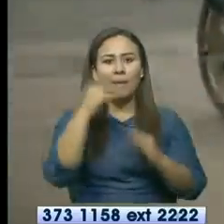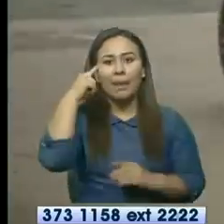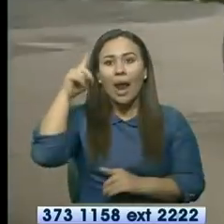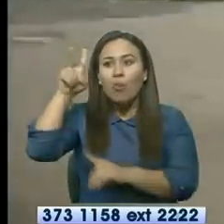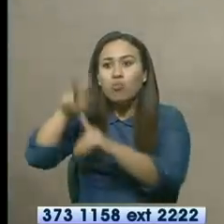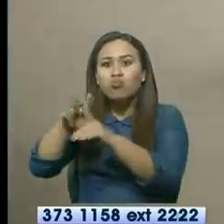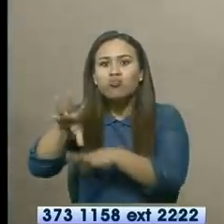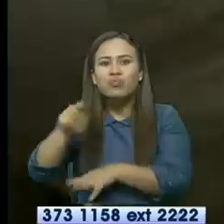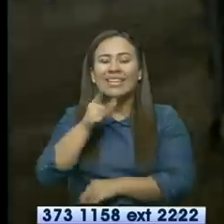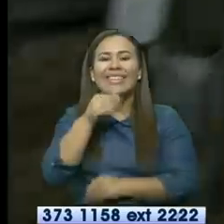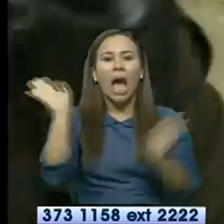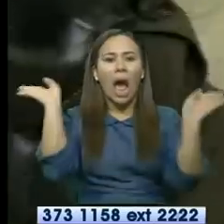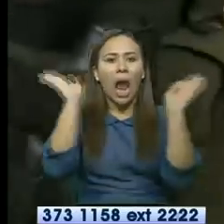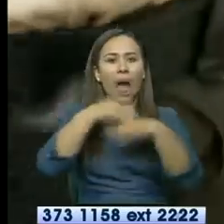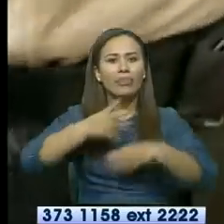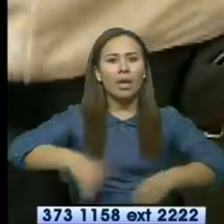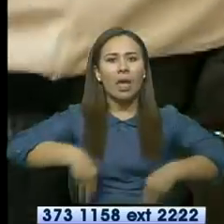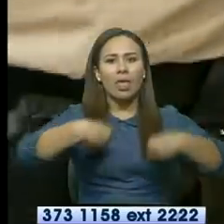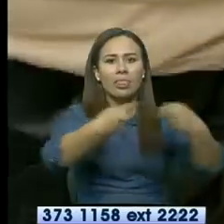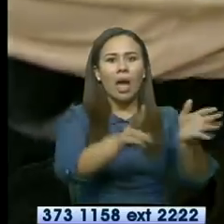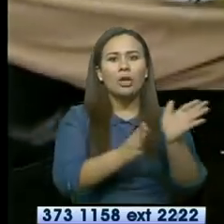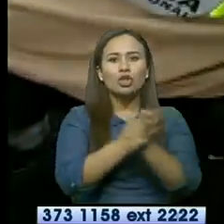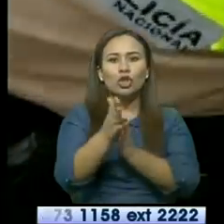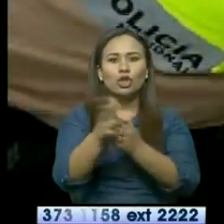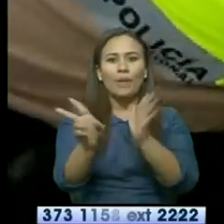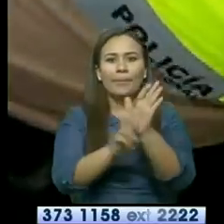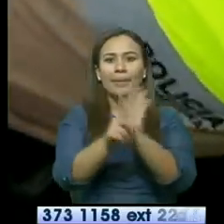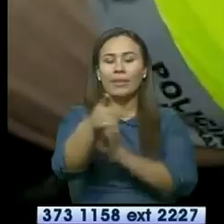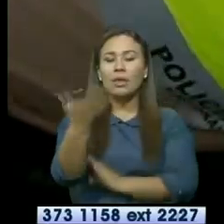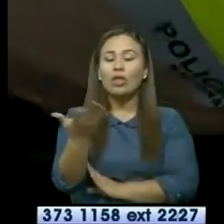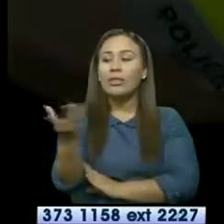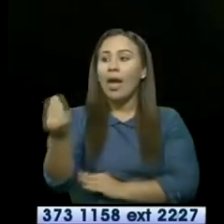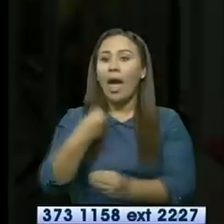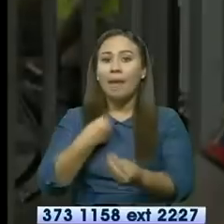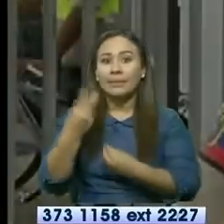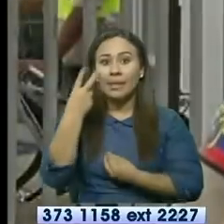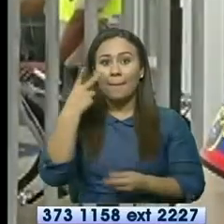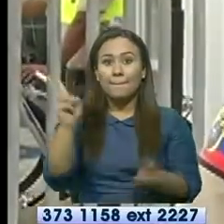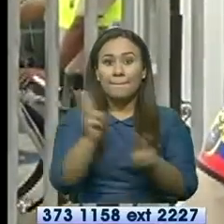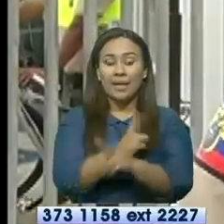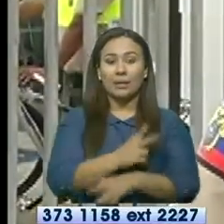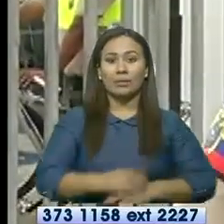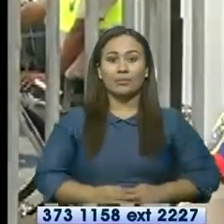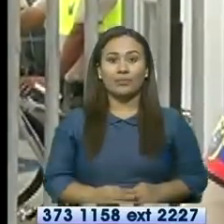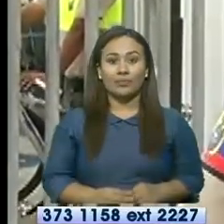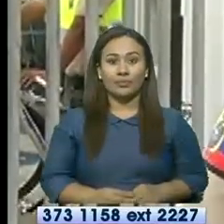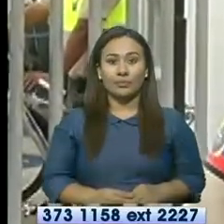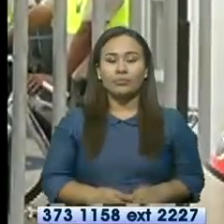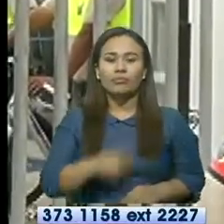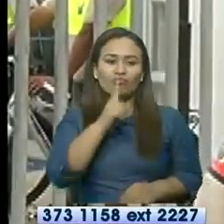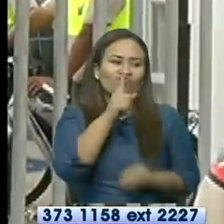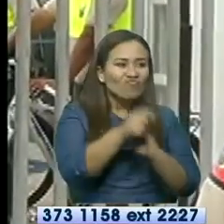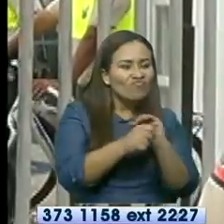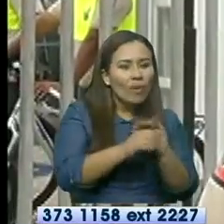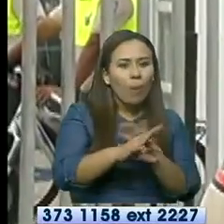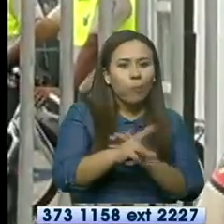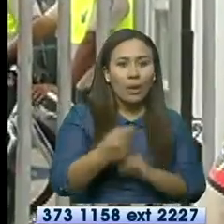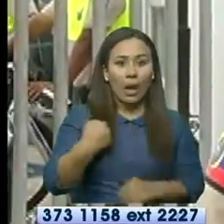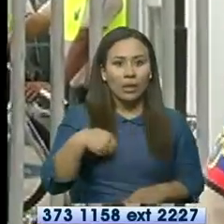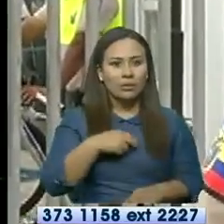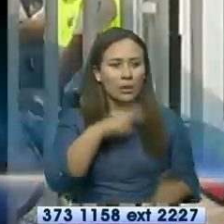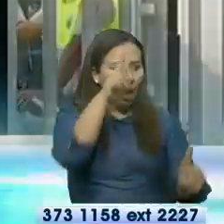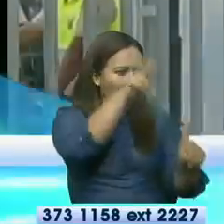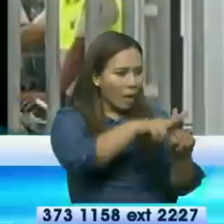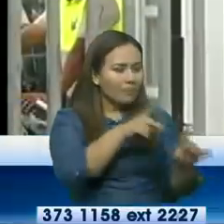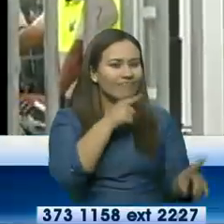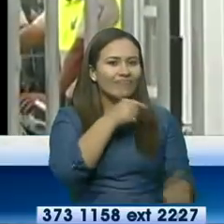estado para ocultar actividades ilícitas con estas personas fueron detenidas con armas de fuego y 112